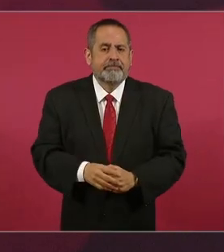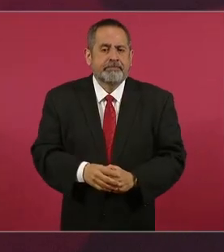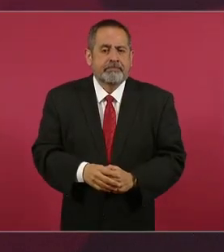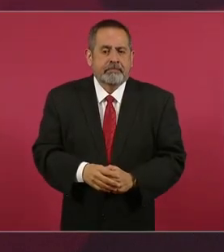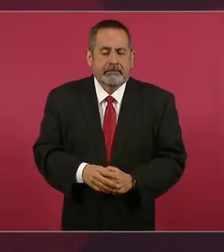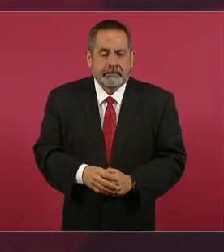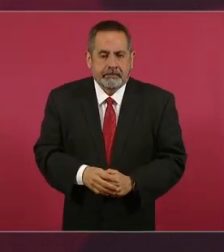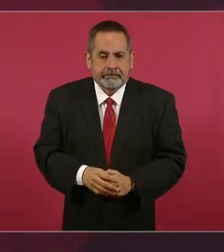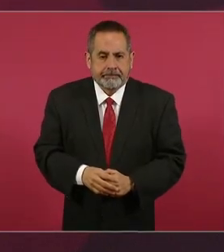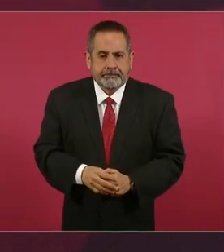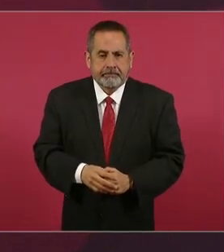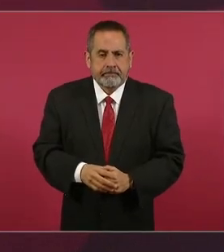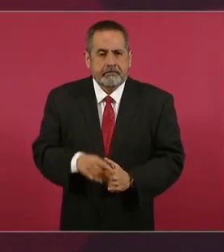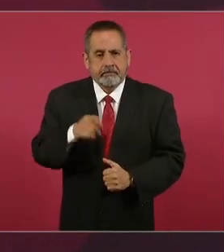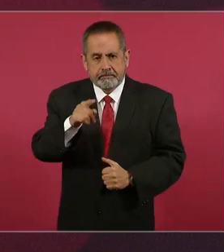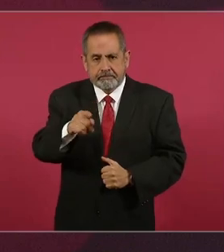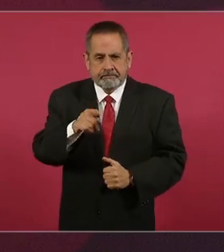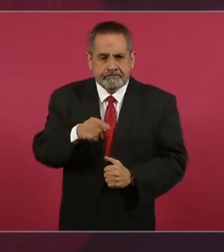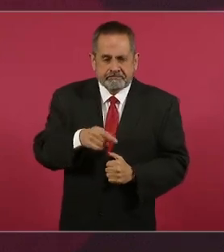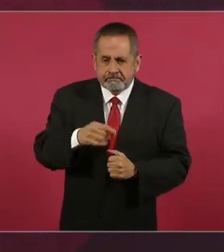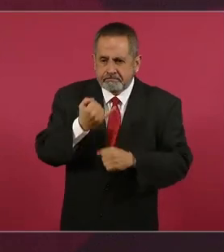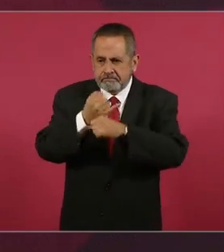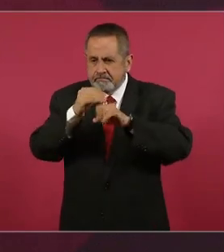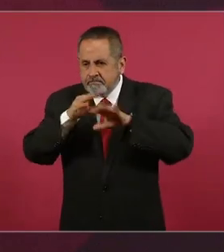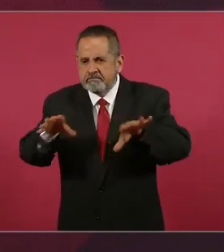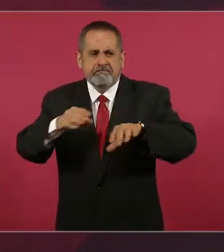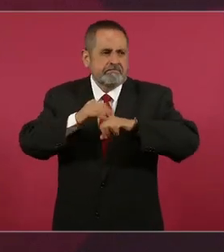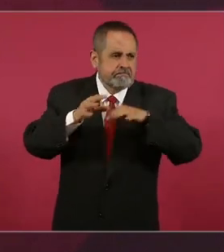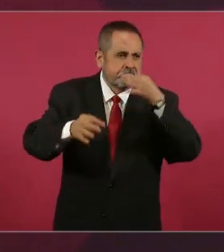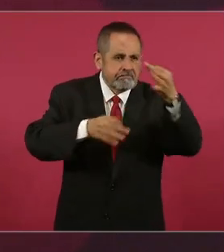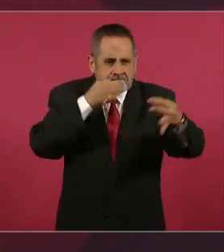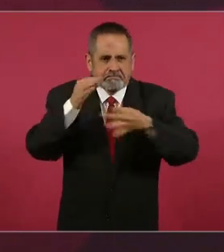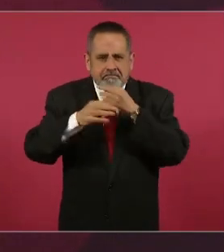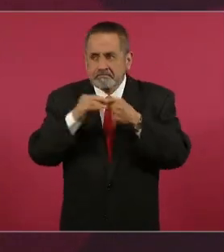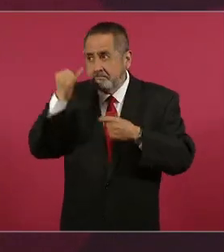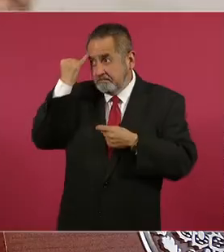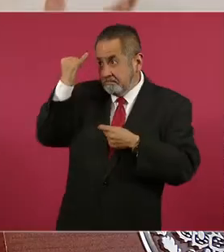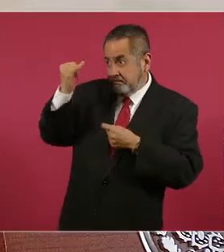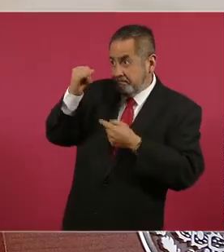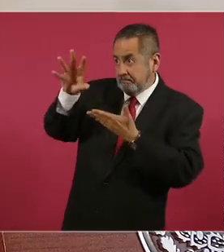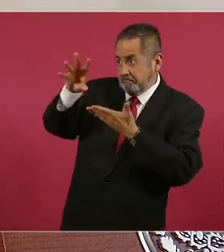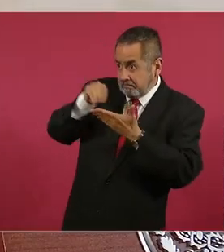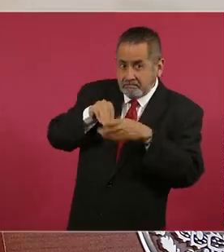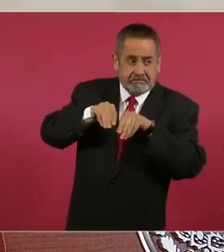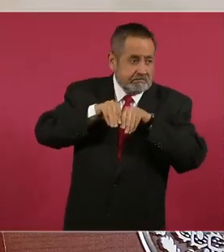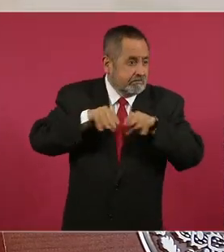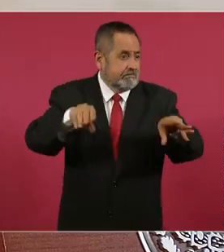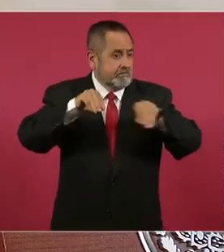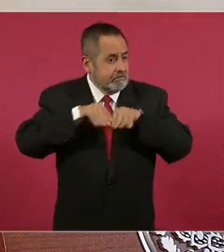porque es dar a conocer ideas, es